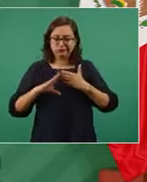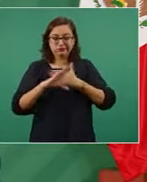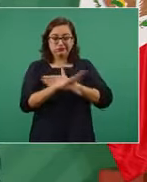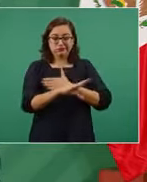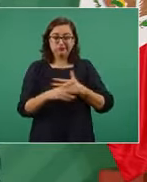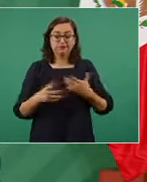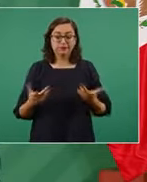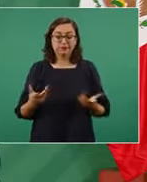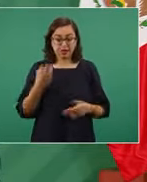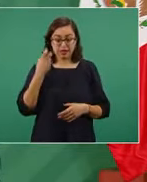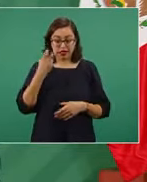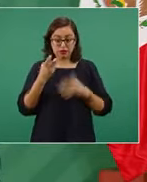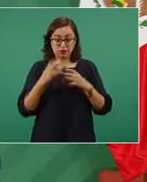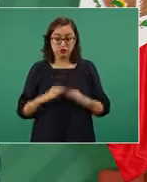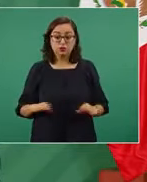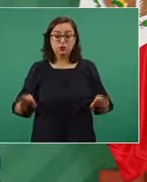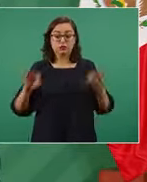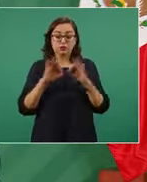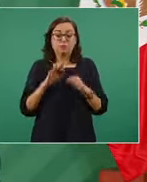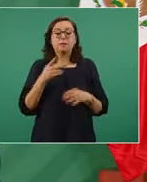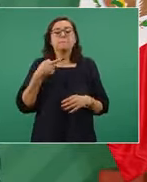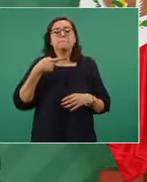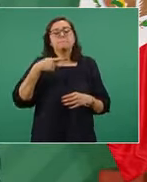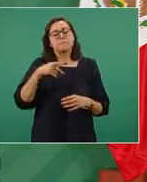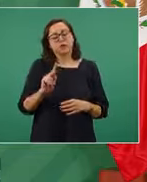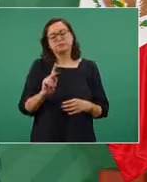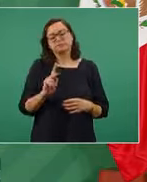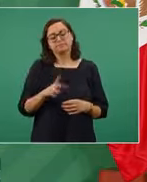pero sí llevamos